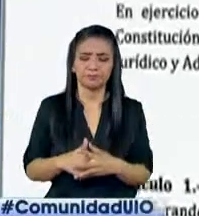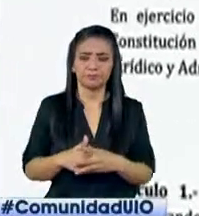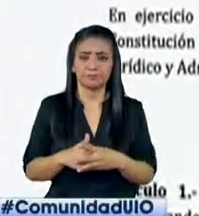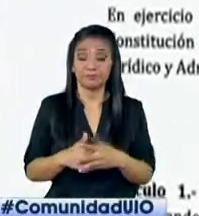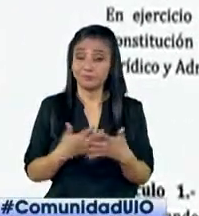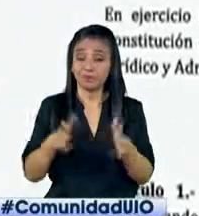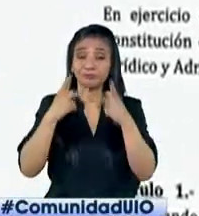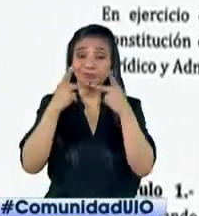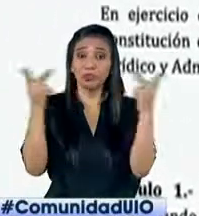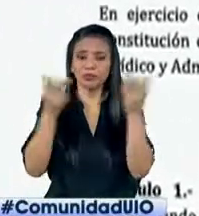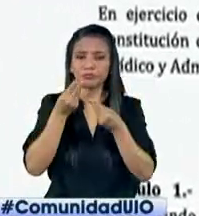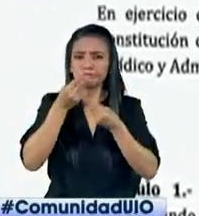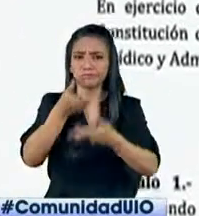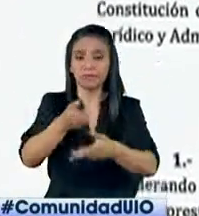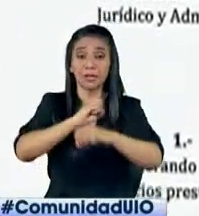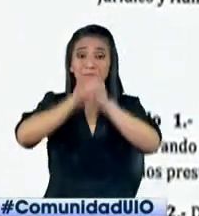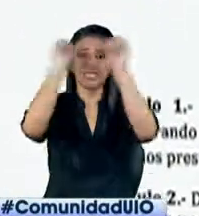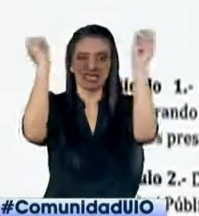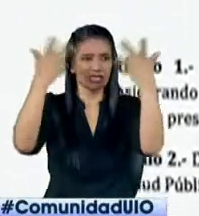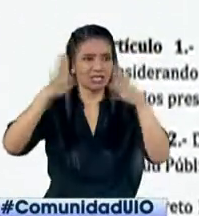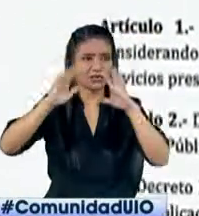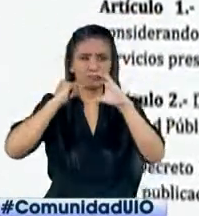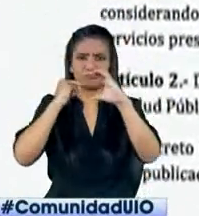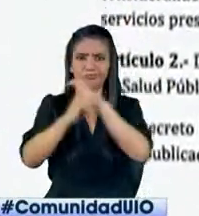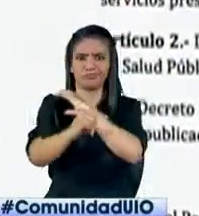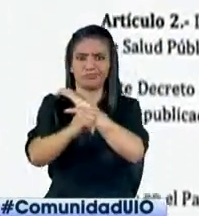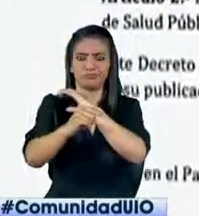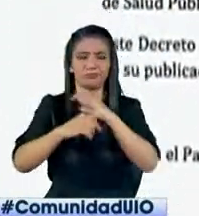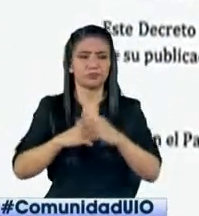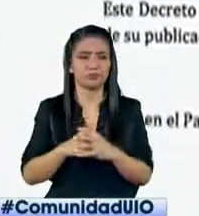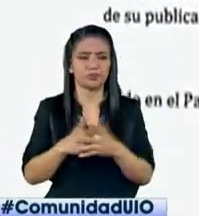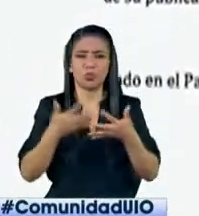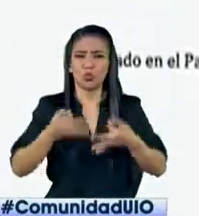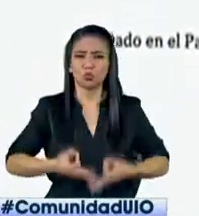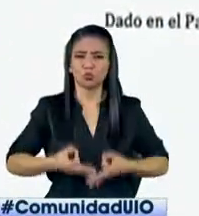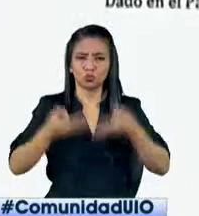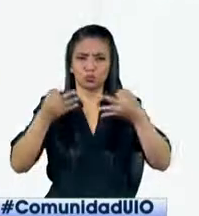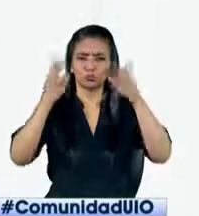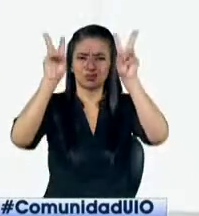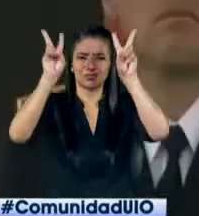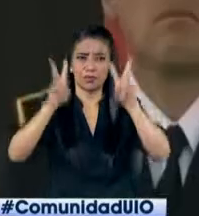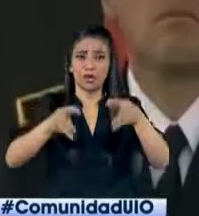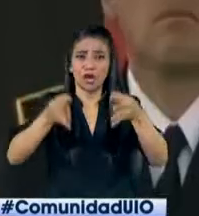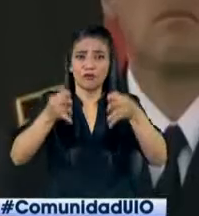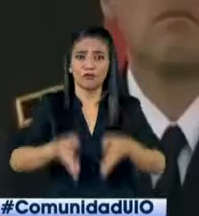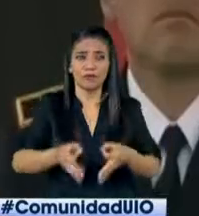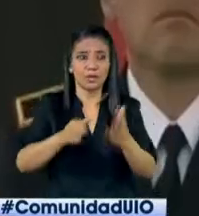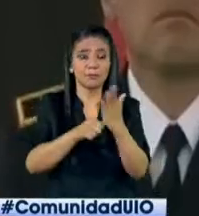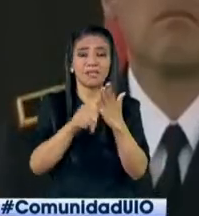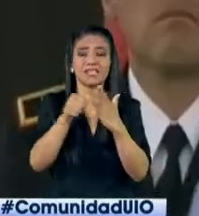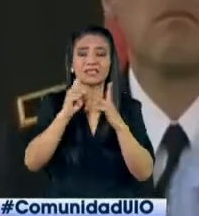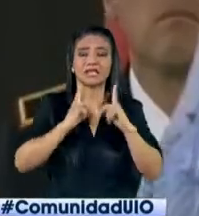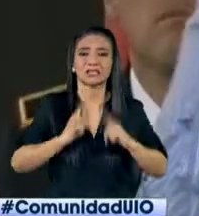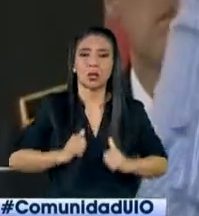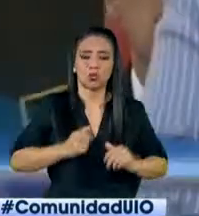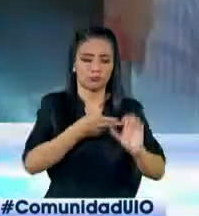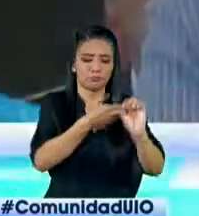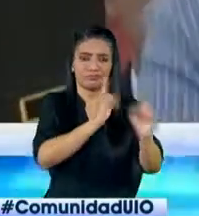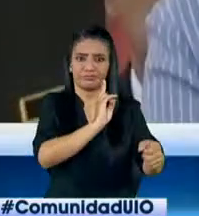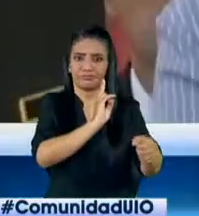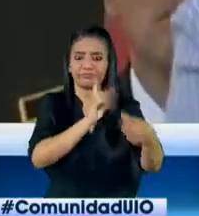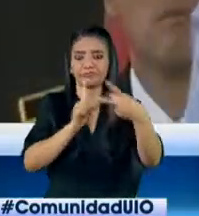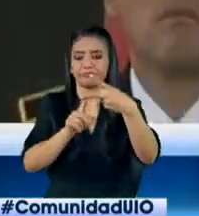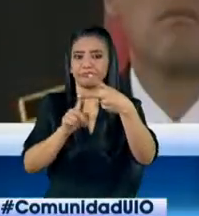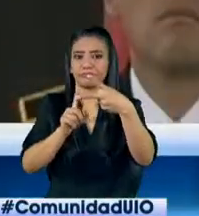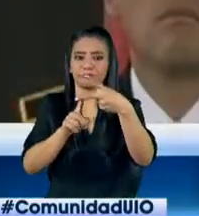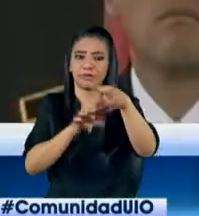se hacía pública en horas de la mañana y tras la publicación del decreto ejecutivo mediante el cual se confirmaba la salida de la ministra de Salud Karina Banz